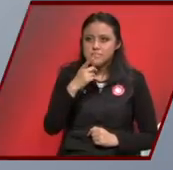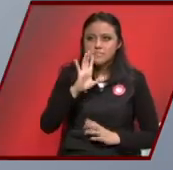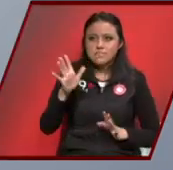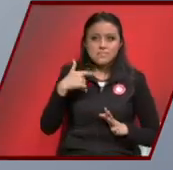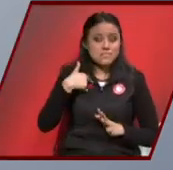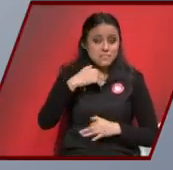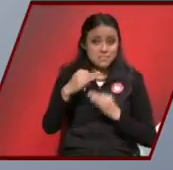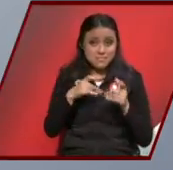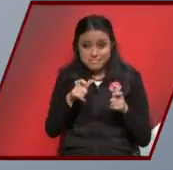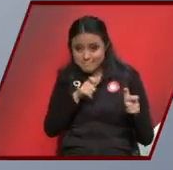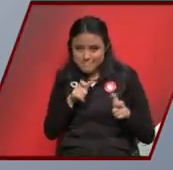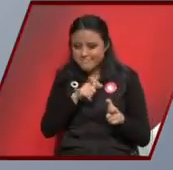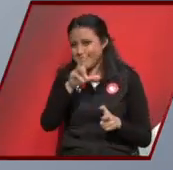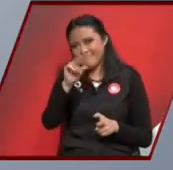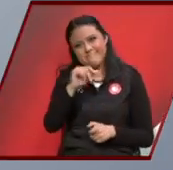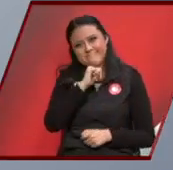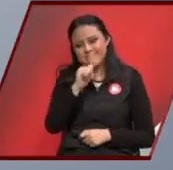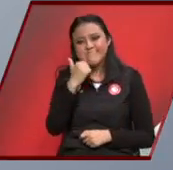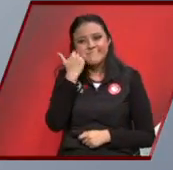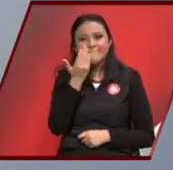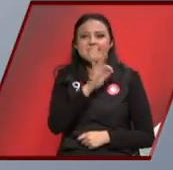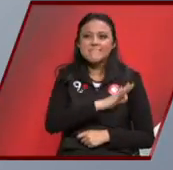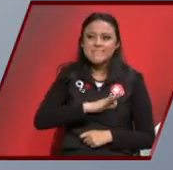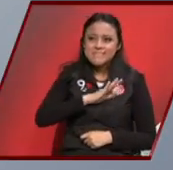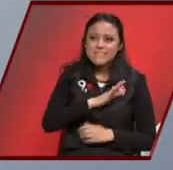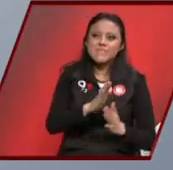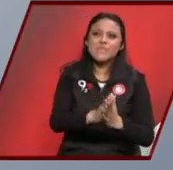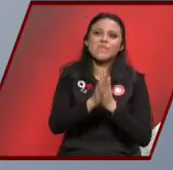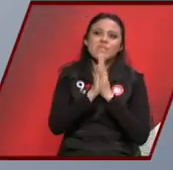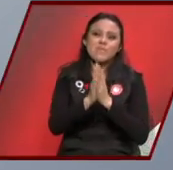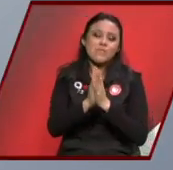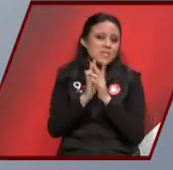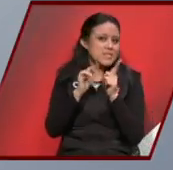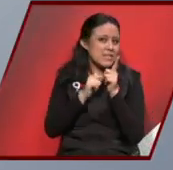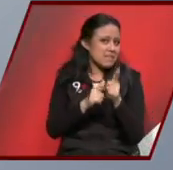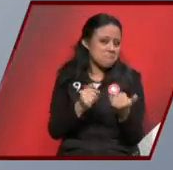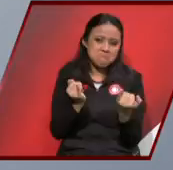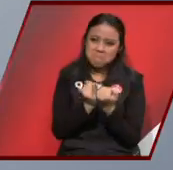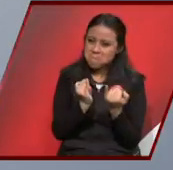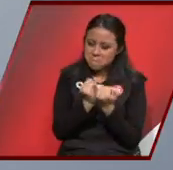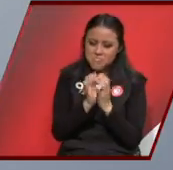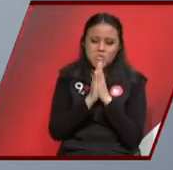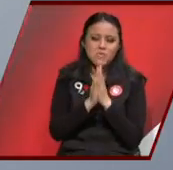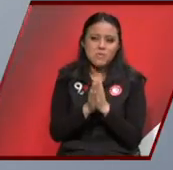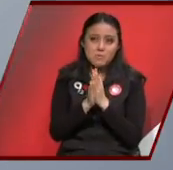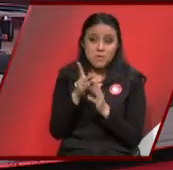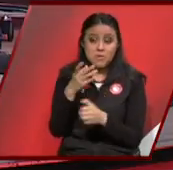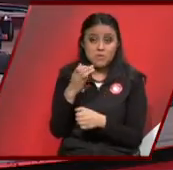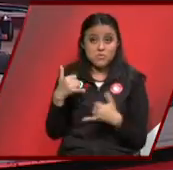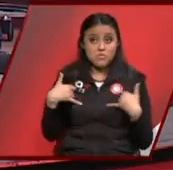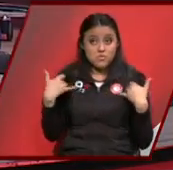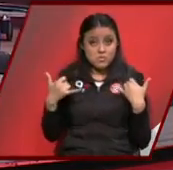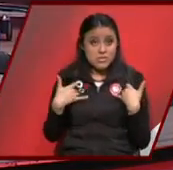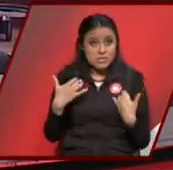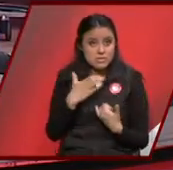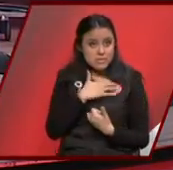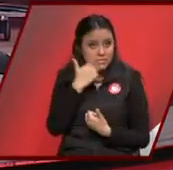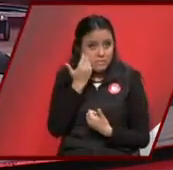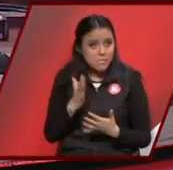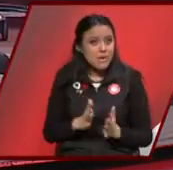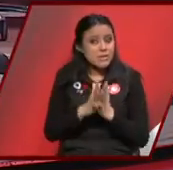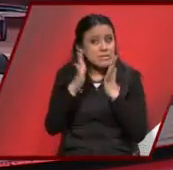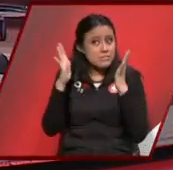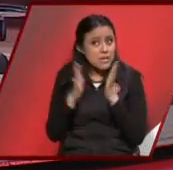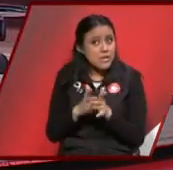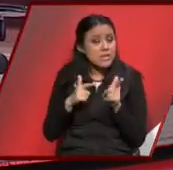que ya los tiene controlados y yo siempre los felicito y les digo, por favor, no dejen de ser irreverentes. Pero los jóvenes de esta capital sí quieren